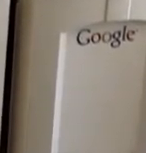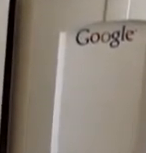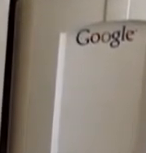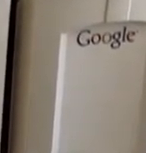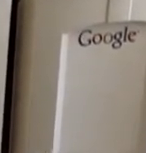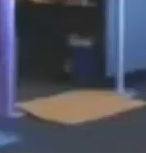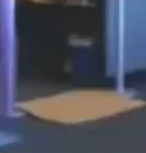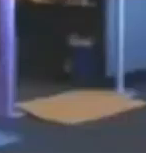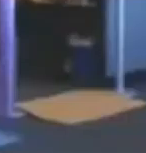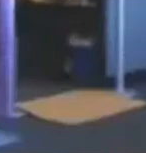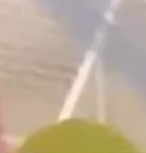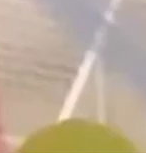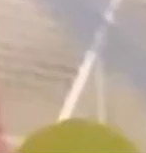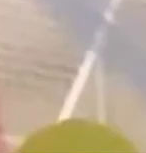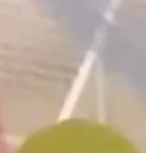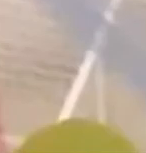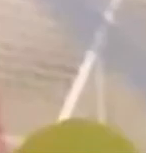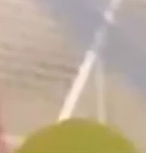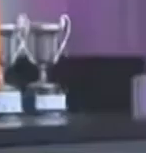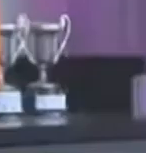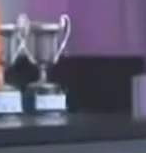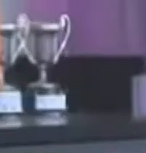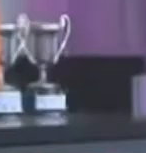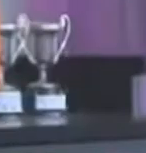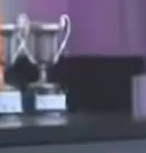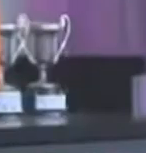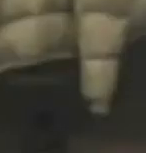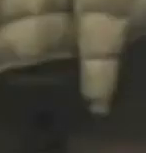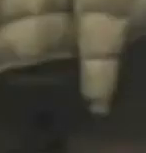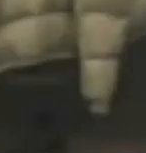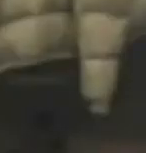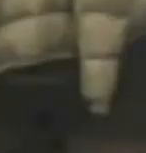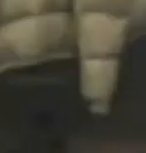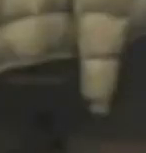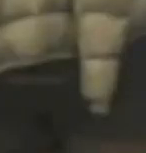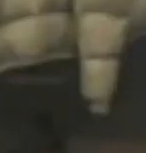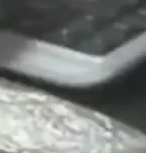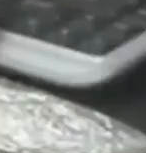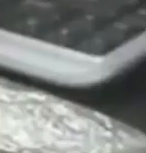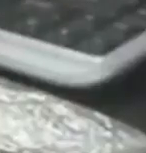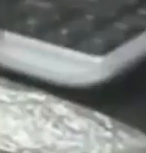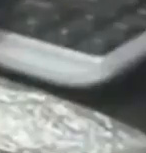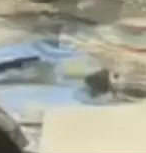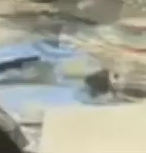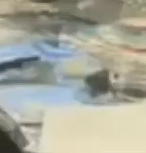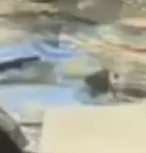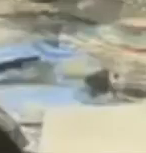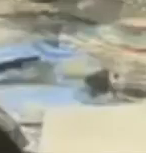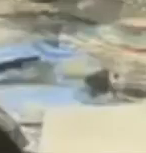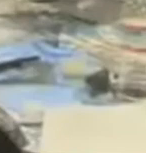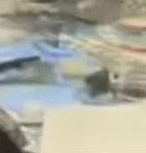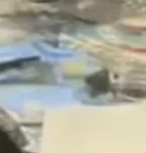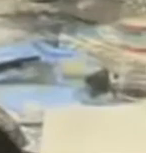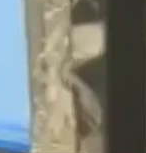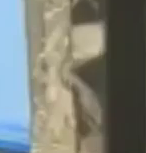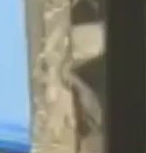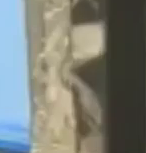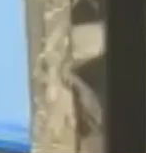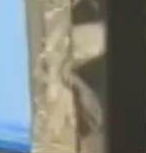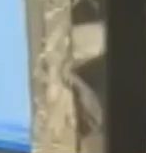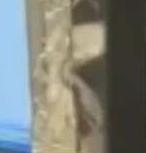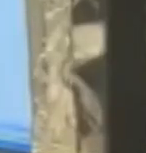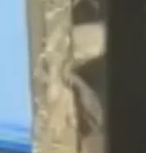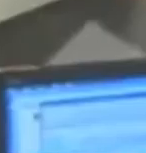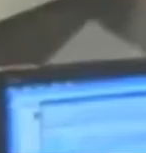Se quejaba de las políticas de igualdad y progresistas de la empresa, la capacitación de mujeres en el ámbito tecnológico y en